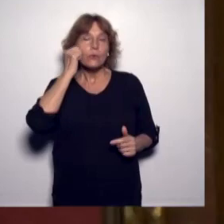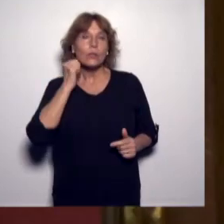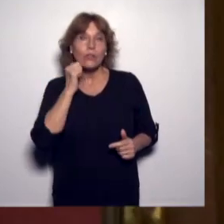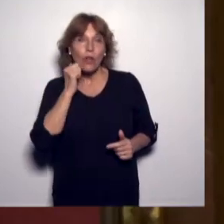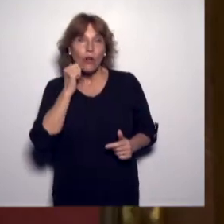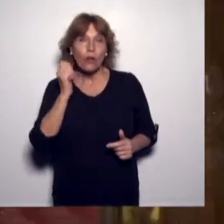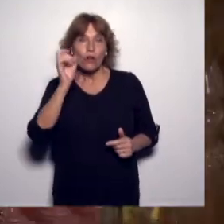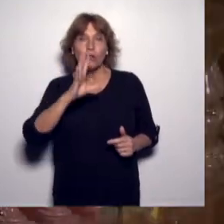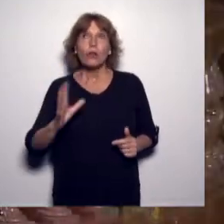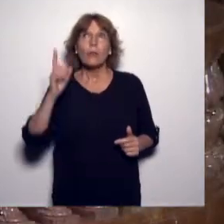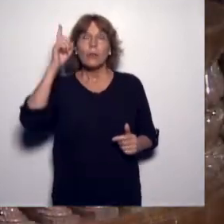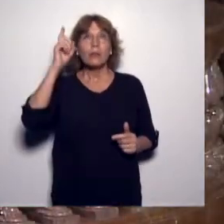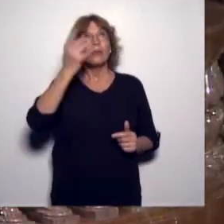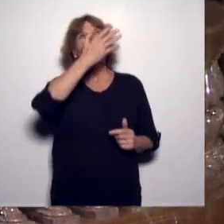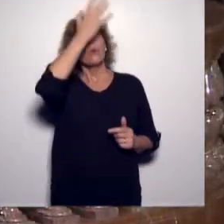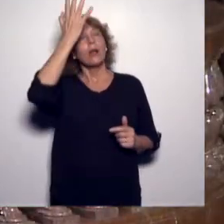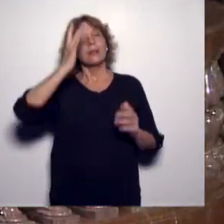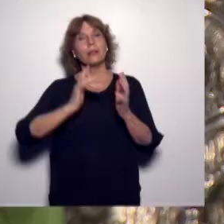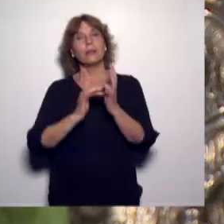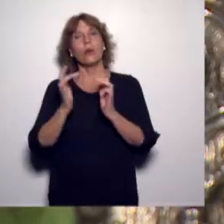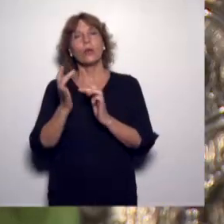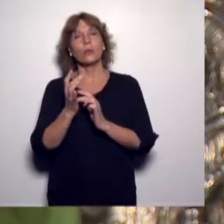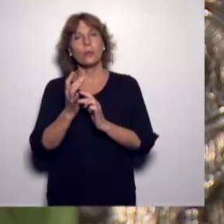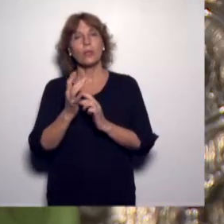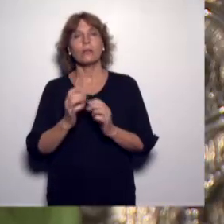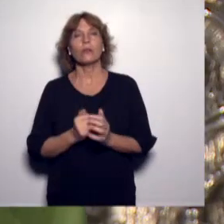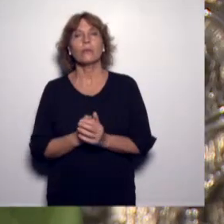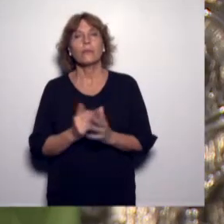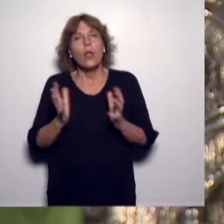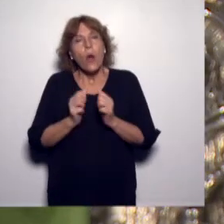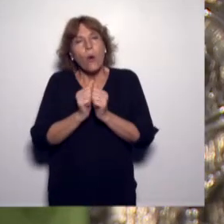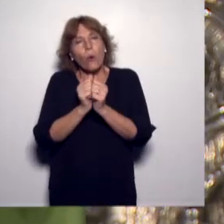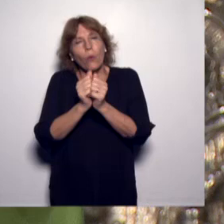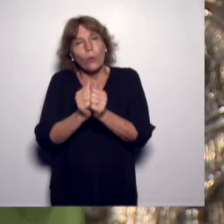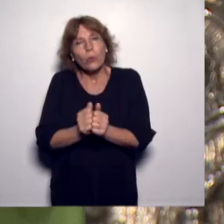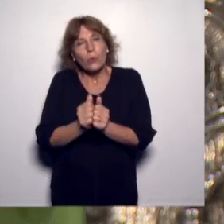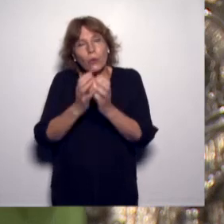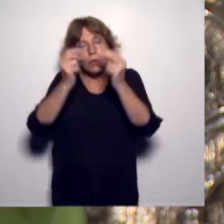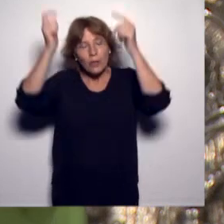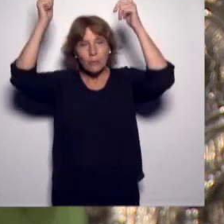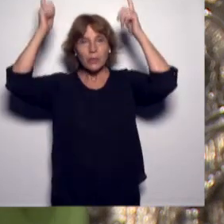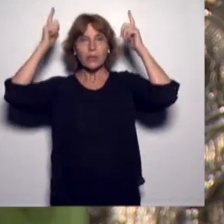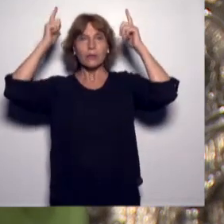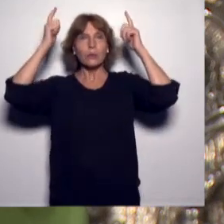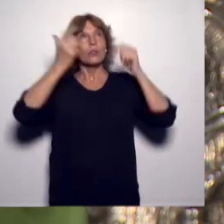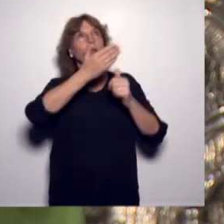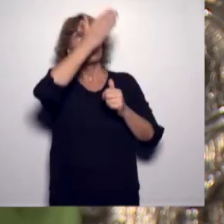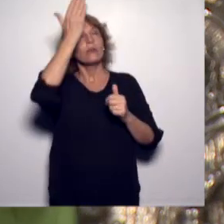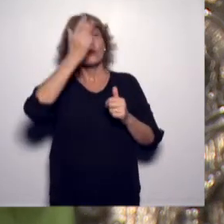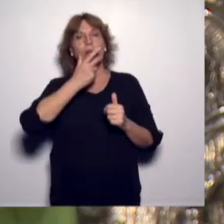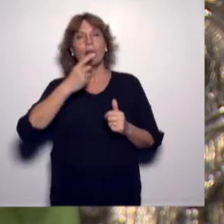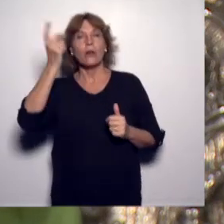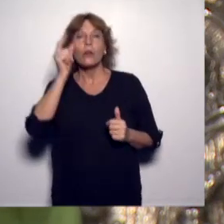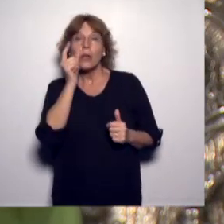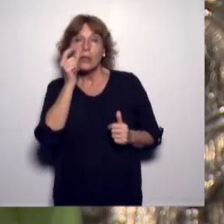tú, Señor, solo tú, Altísimo Jesucristo, con el Espíritu Santo, en la